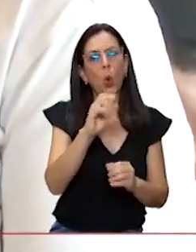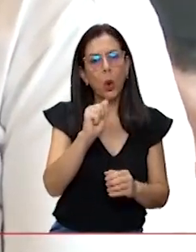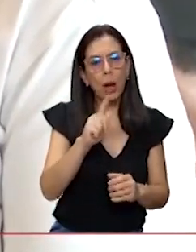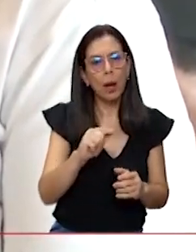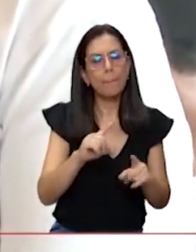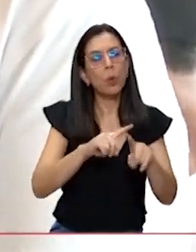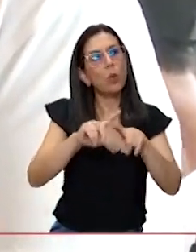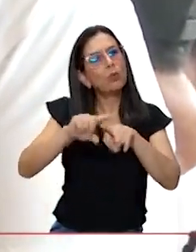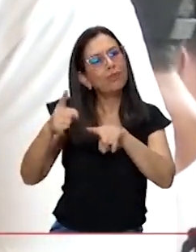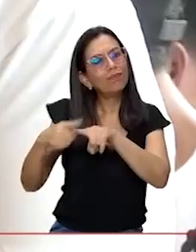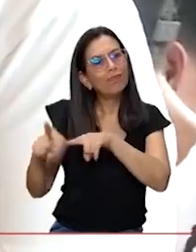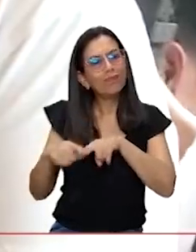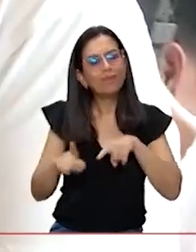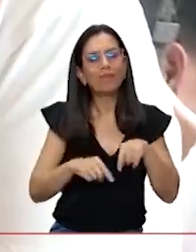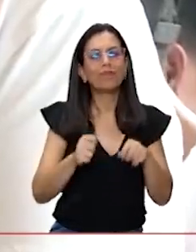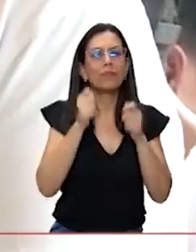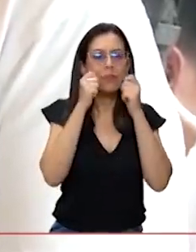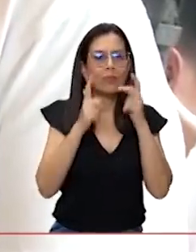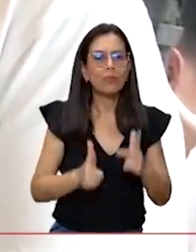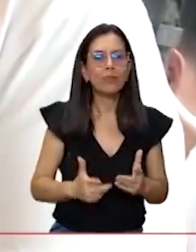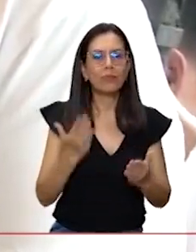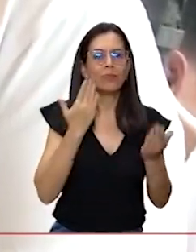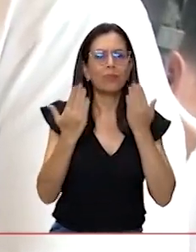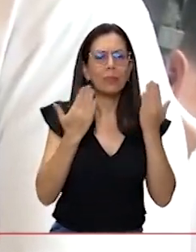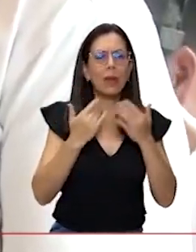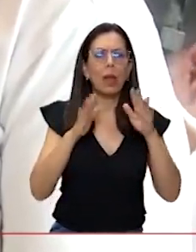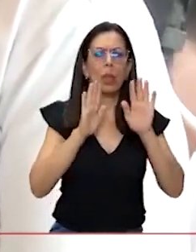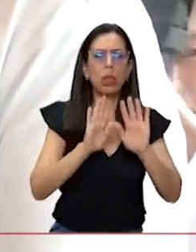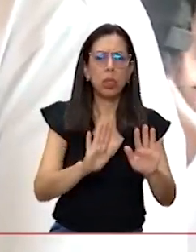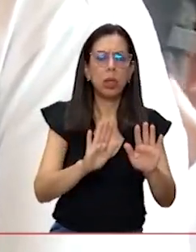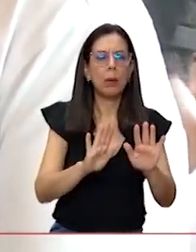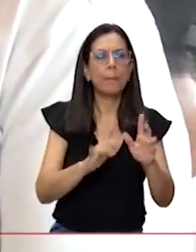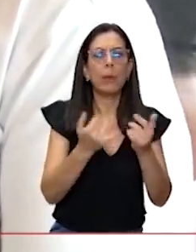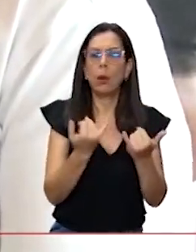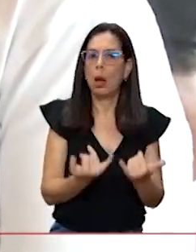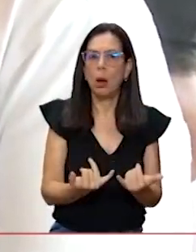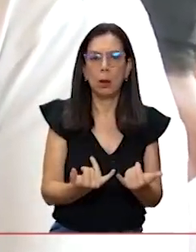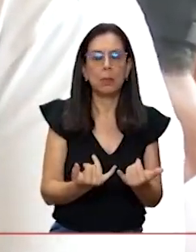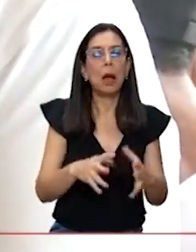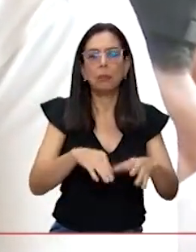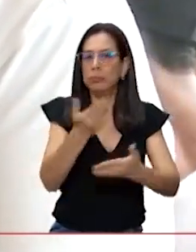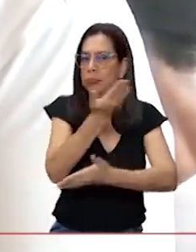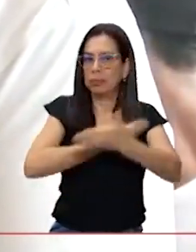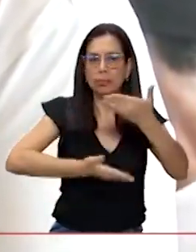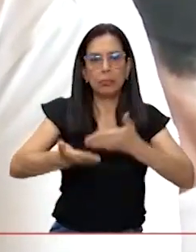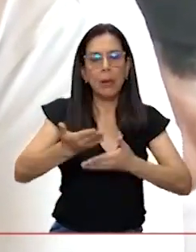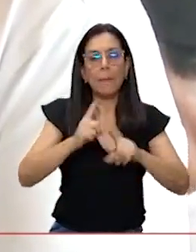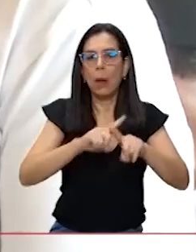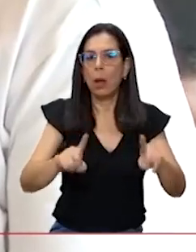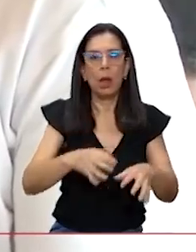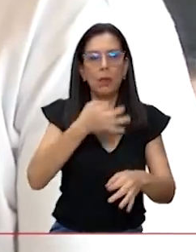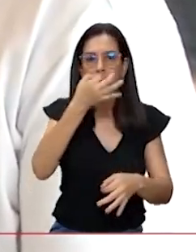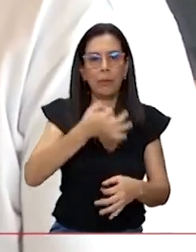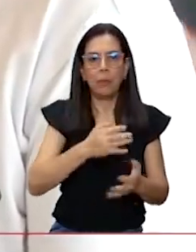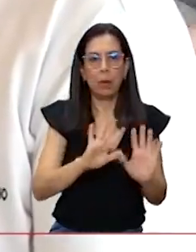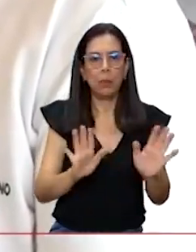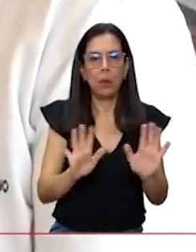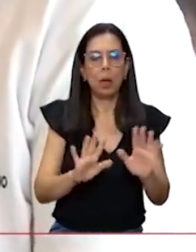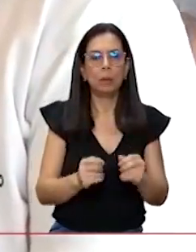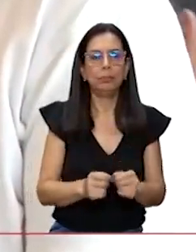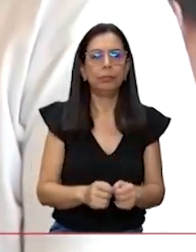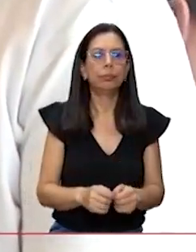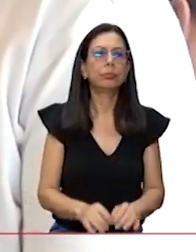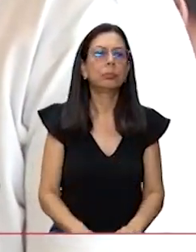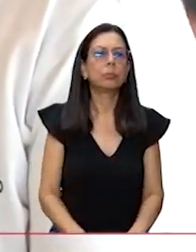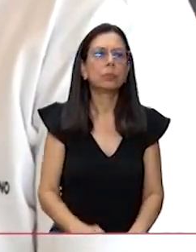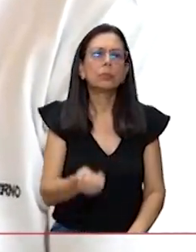otros campesinos que ya erradicaron hace años los cultivos, pero que hasta hoy no le cumplen. Señor secretario, bienvenido a Telepacífico Noticias. ¿Qué está